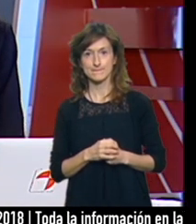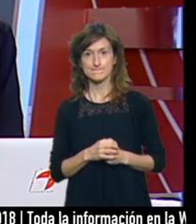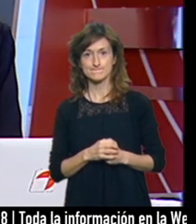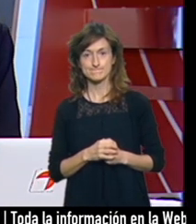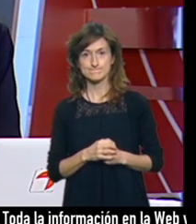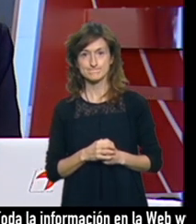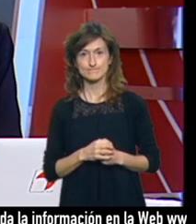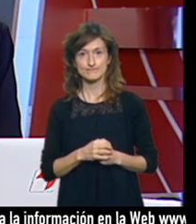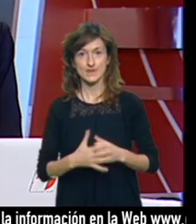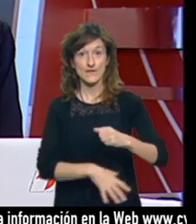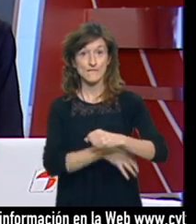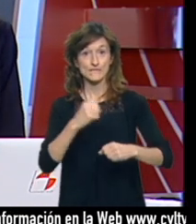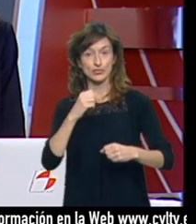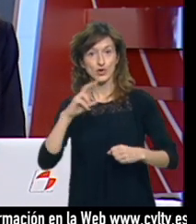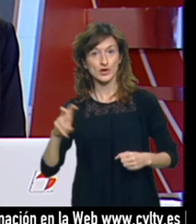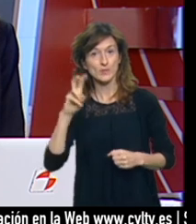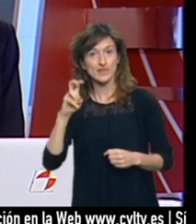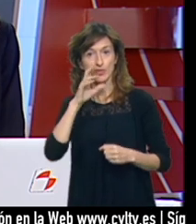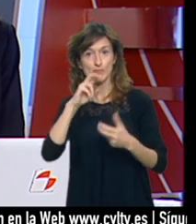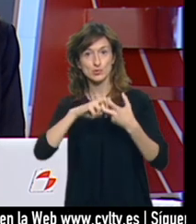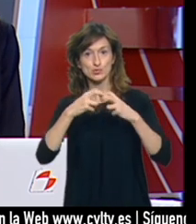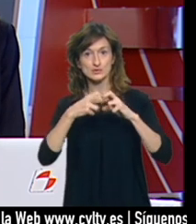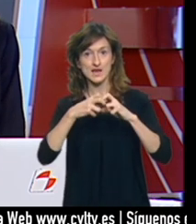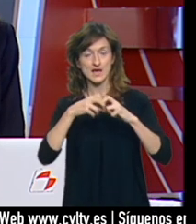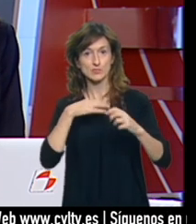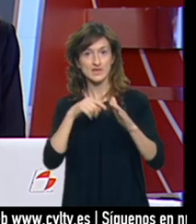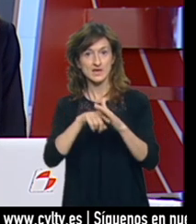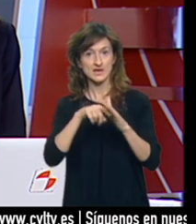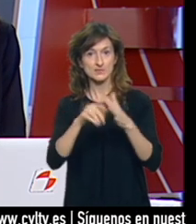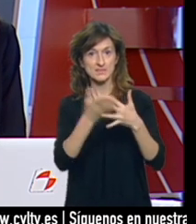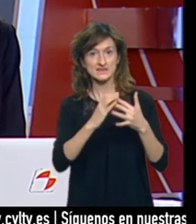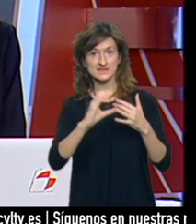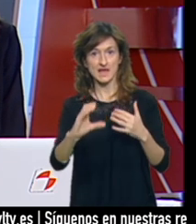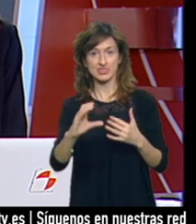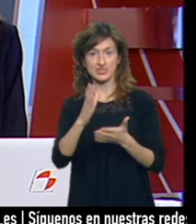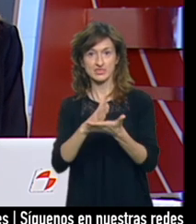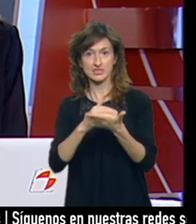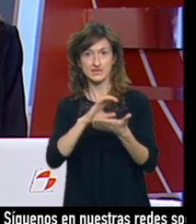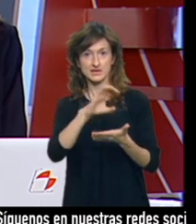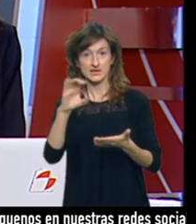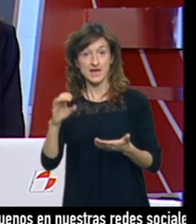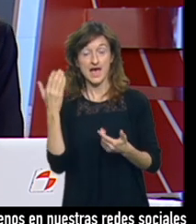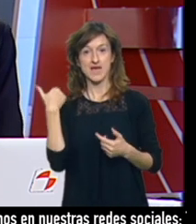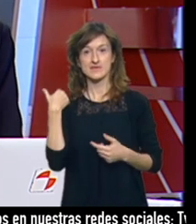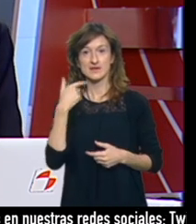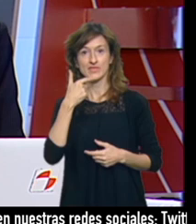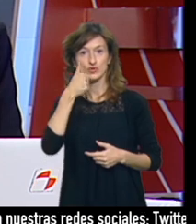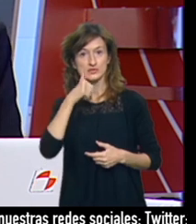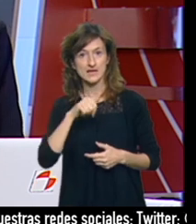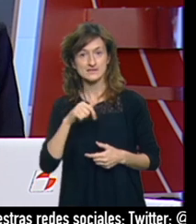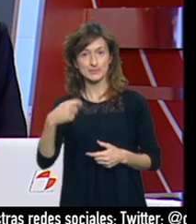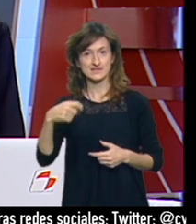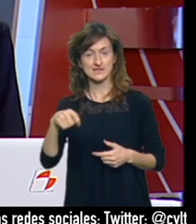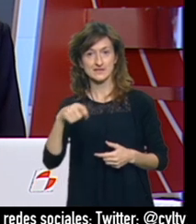La mitad de los fondos de recuperación que llegan de Bruselas podrán gestionarlos las comunidades autónomas. Lo anunció ayer Pedro Sánchez